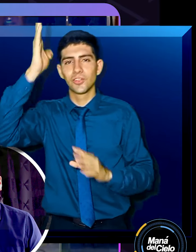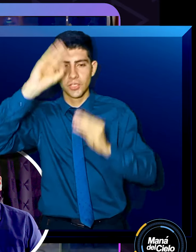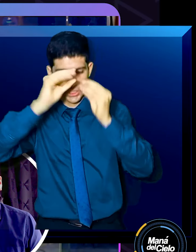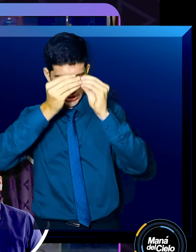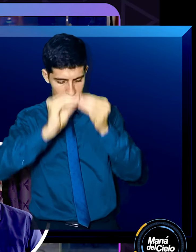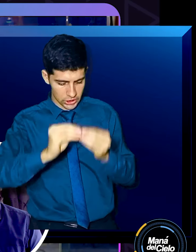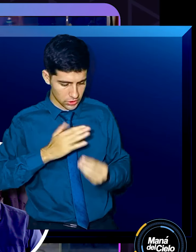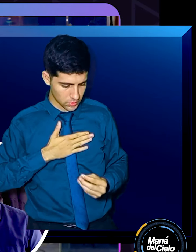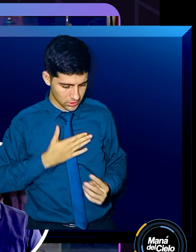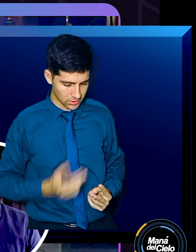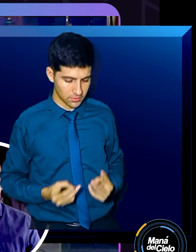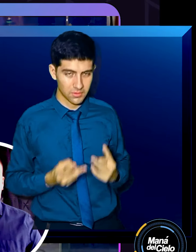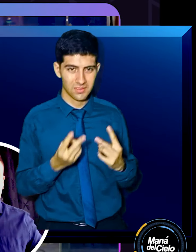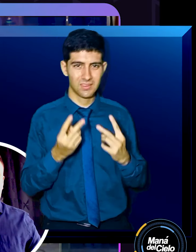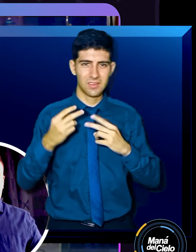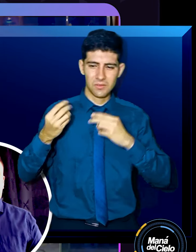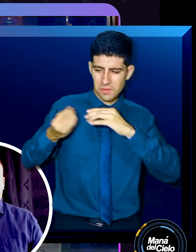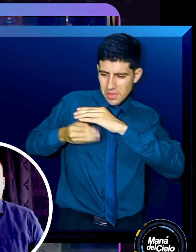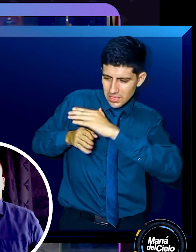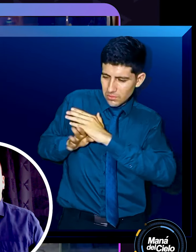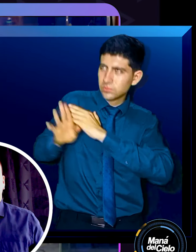nosotros en un río.